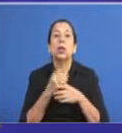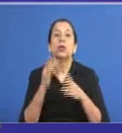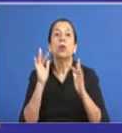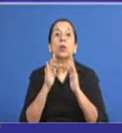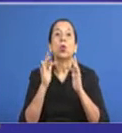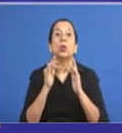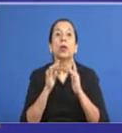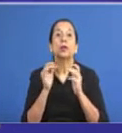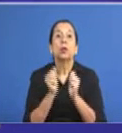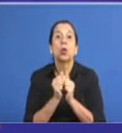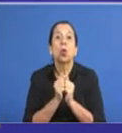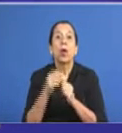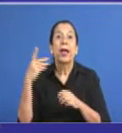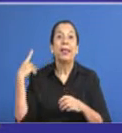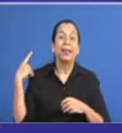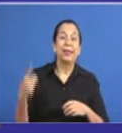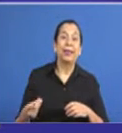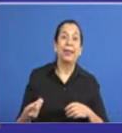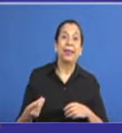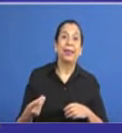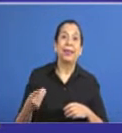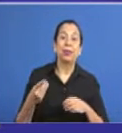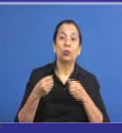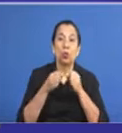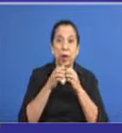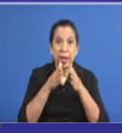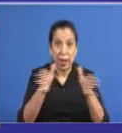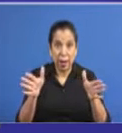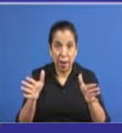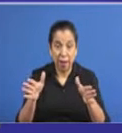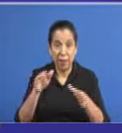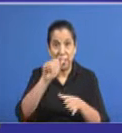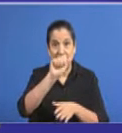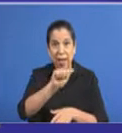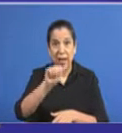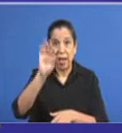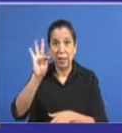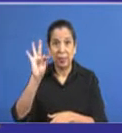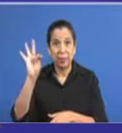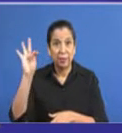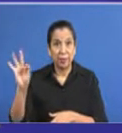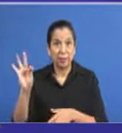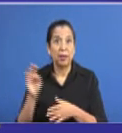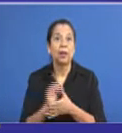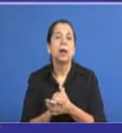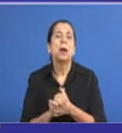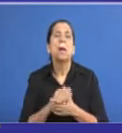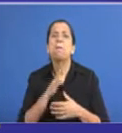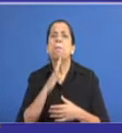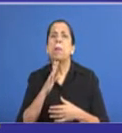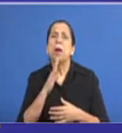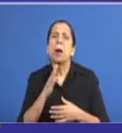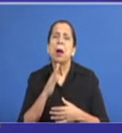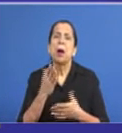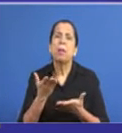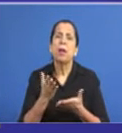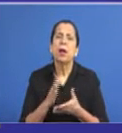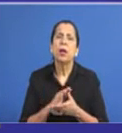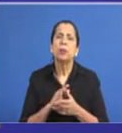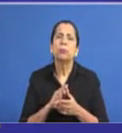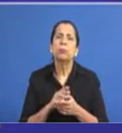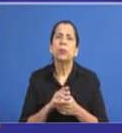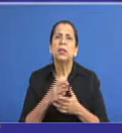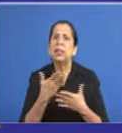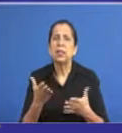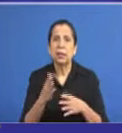la mañana con el director general de la Autoridad del Tránsito. Se trata de Miguel Martínez, para hablar un poco de qué es lo que